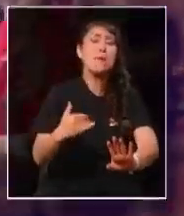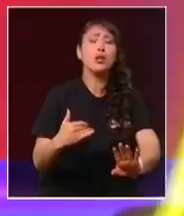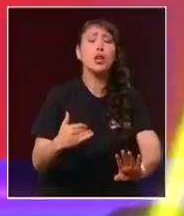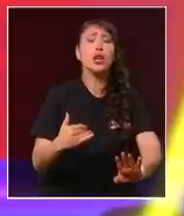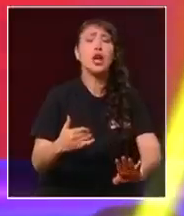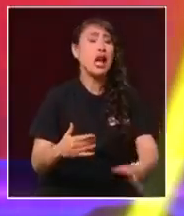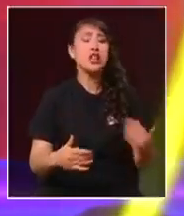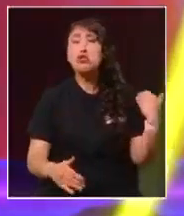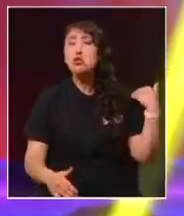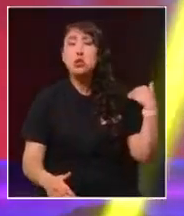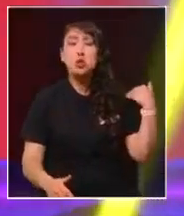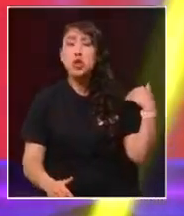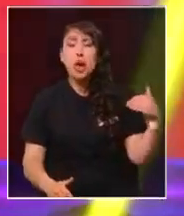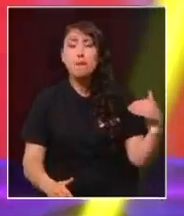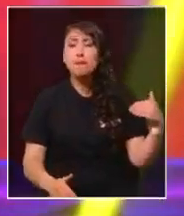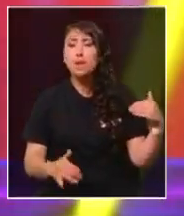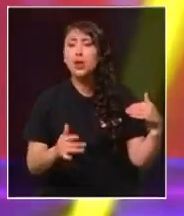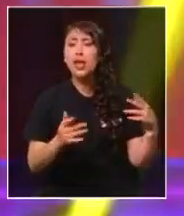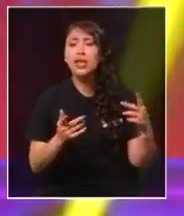Tampoco importa que